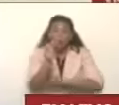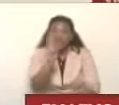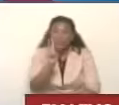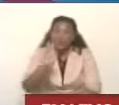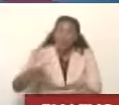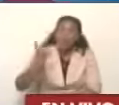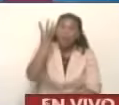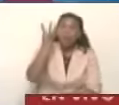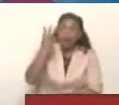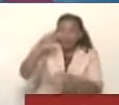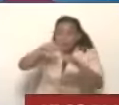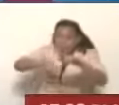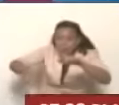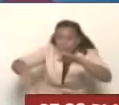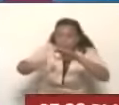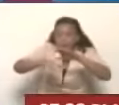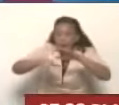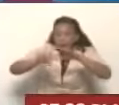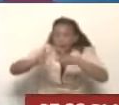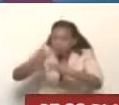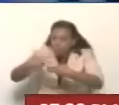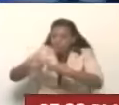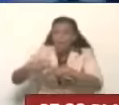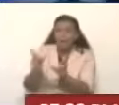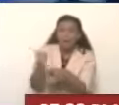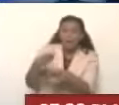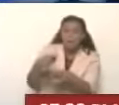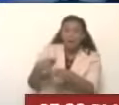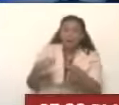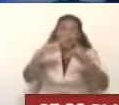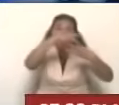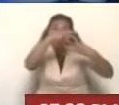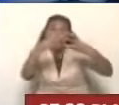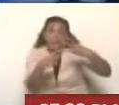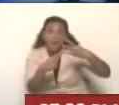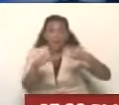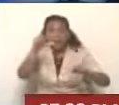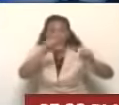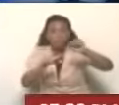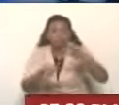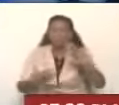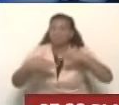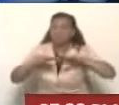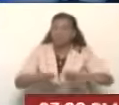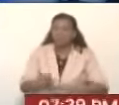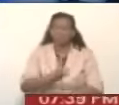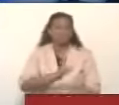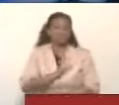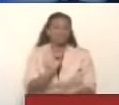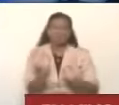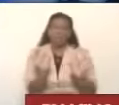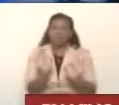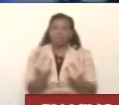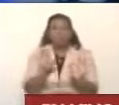que Venezuela, en lo que tiene que ver con petróleo, petroquímica y gas, no nos van a detener, ten la seguridad.